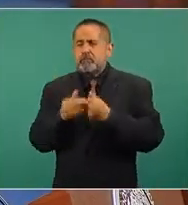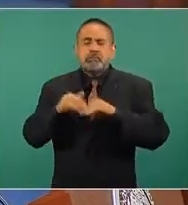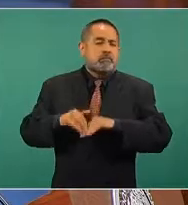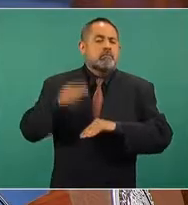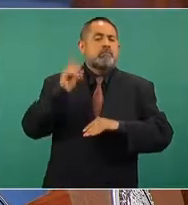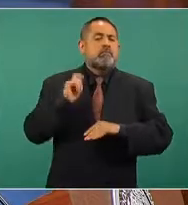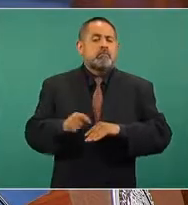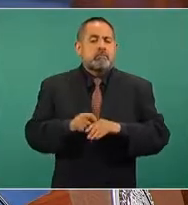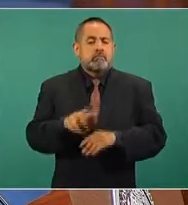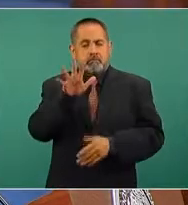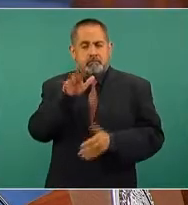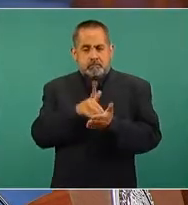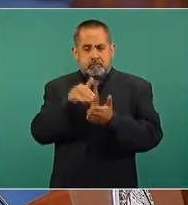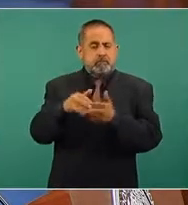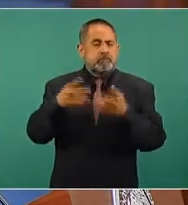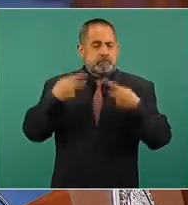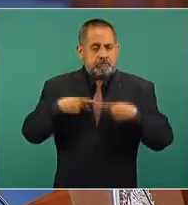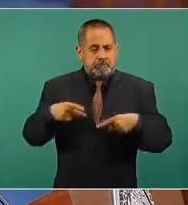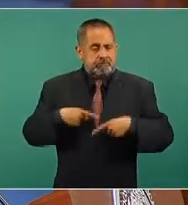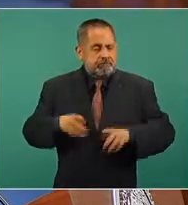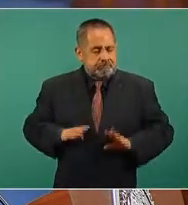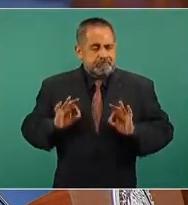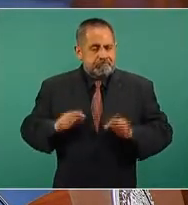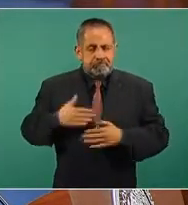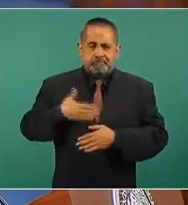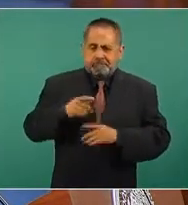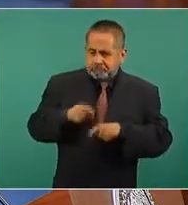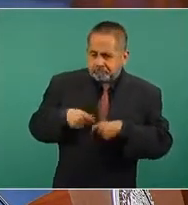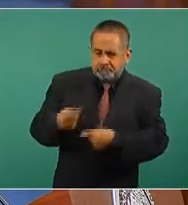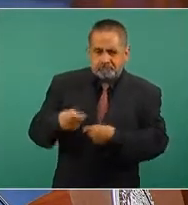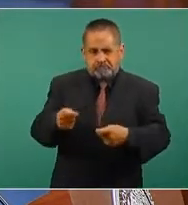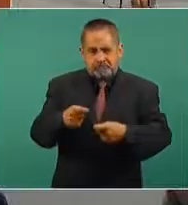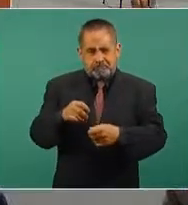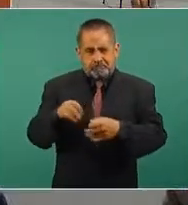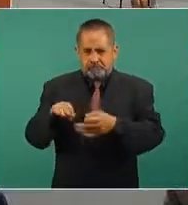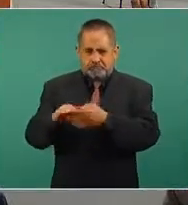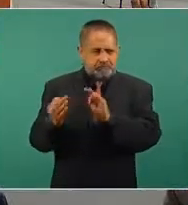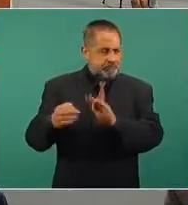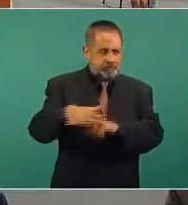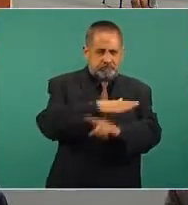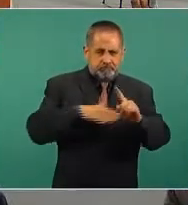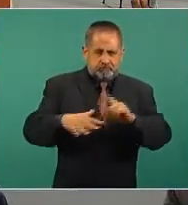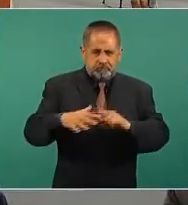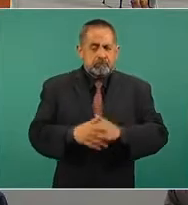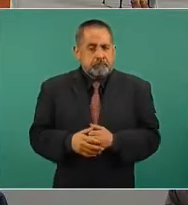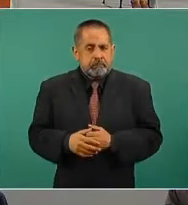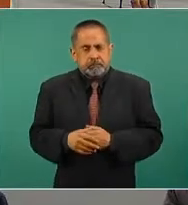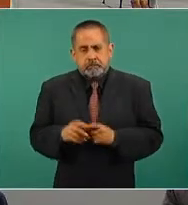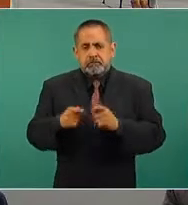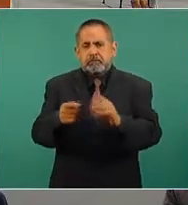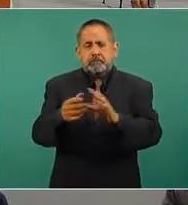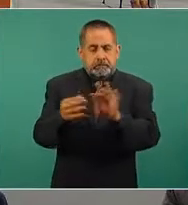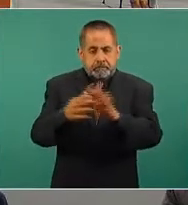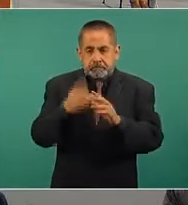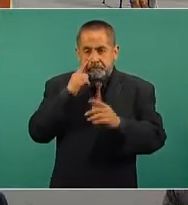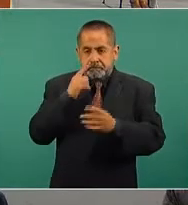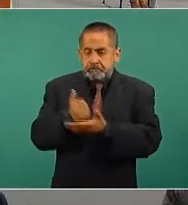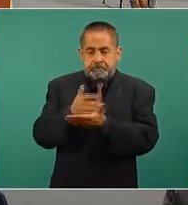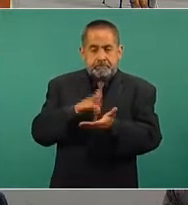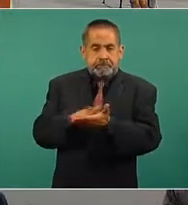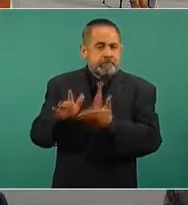los 5 millones de personas beneficiadas con los mismos radios de influencia. Las áreas completas de